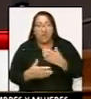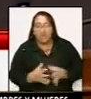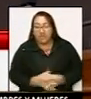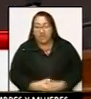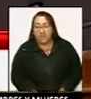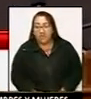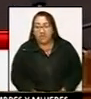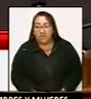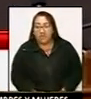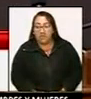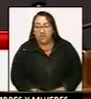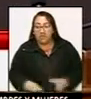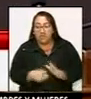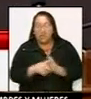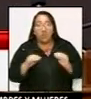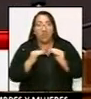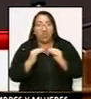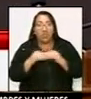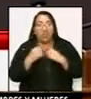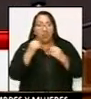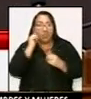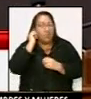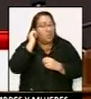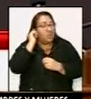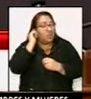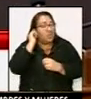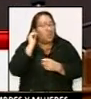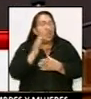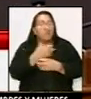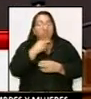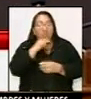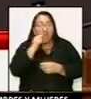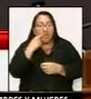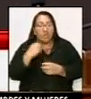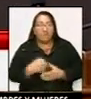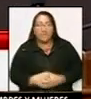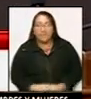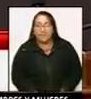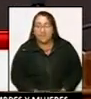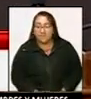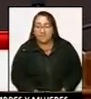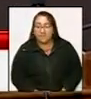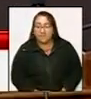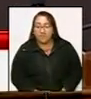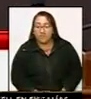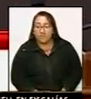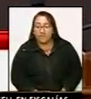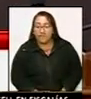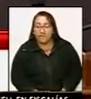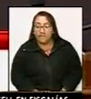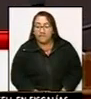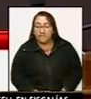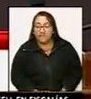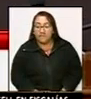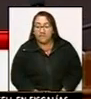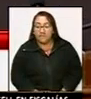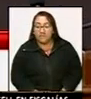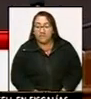de la Ley de Igualdad de Oportunidades entre Mujeres y Hombres. Las